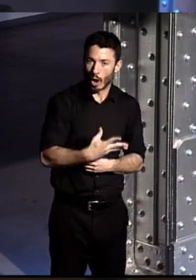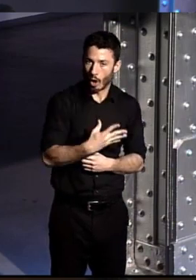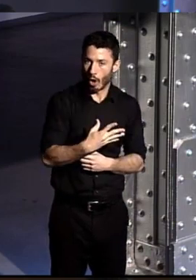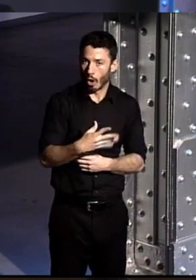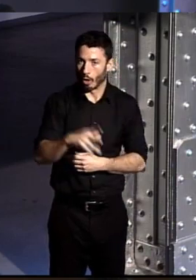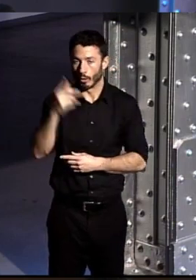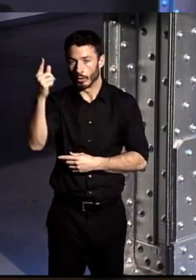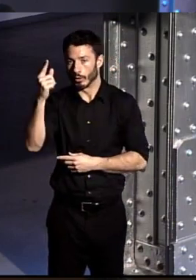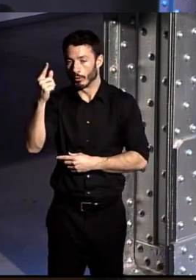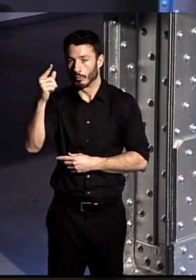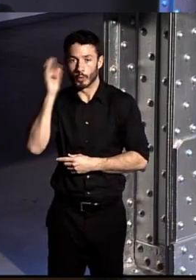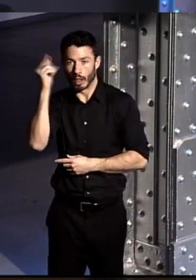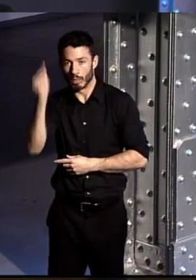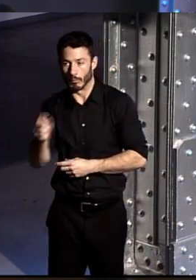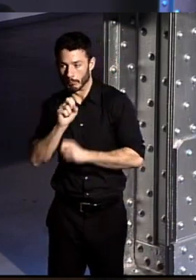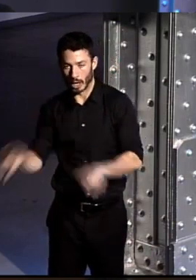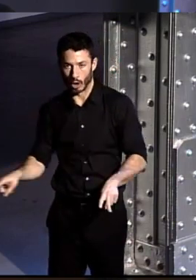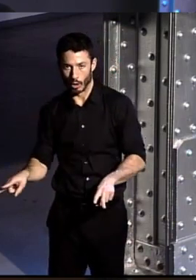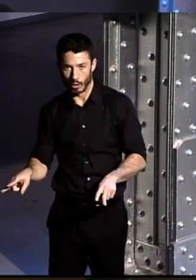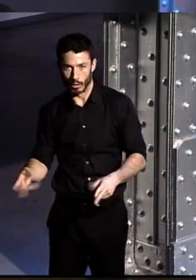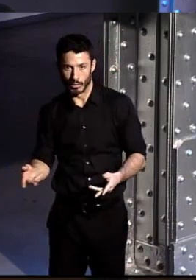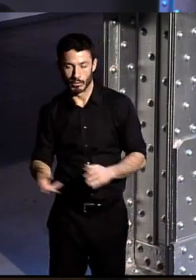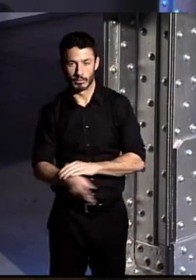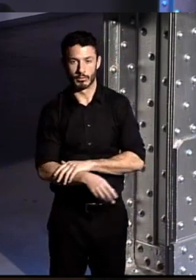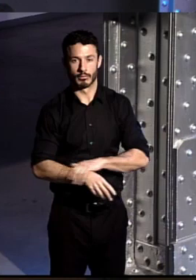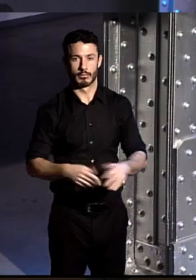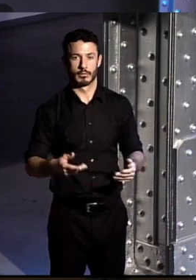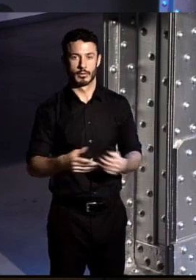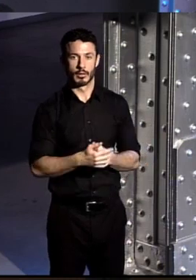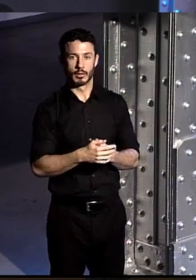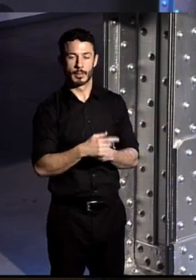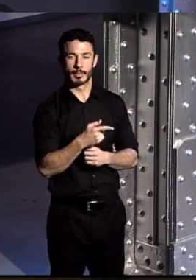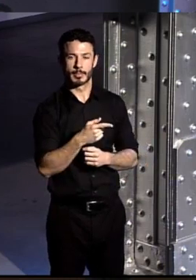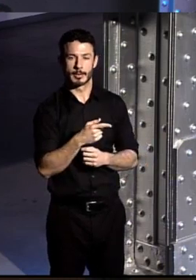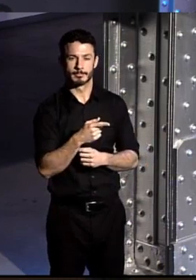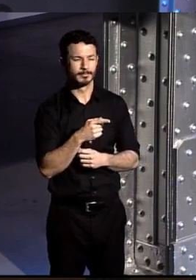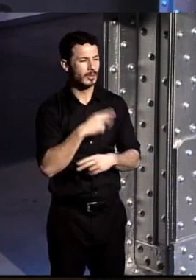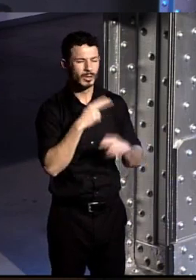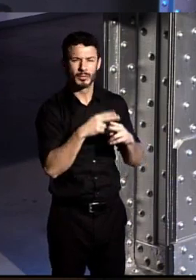Sí, porque ¿cómo se llaman? Los perros, ¿cómo se llaman? Enrique pone Tienen caras, dos nombres, ¿no?